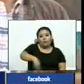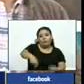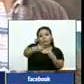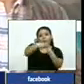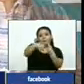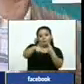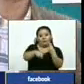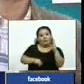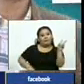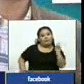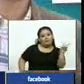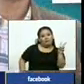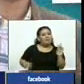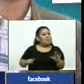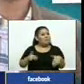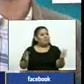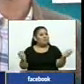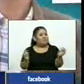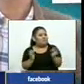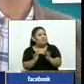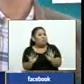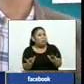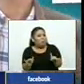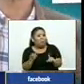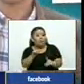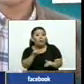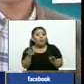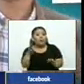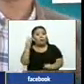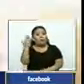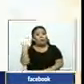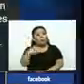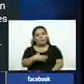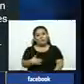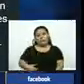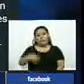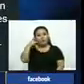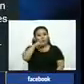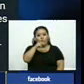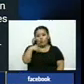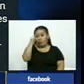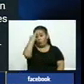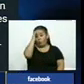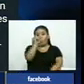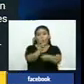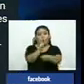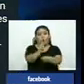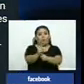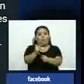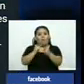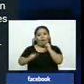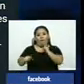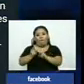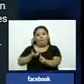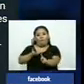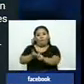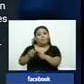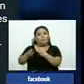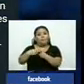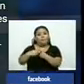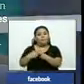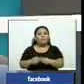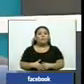en San Salvador. El encuentro se da en medio de la polémica, y es que Nayib Bukele dijo que no reconoce al máximo dirigente arenero.